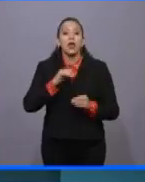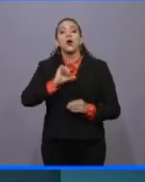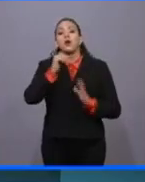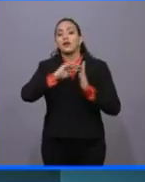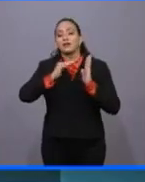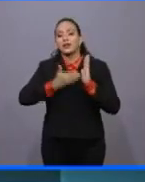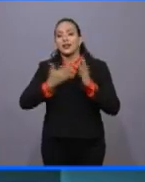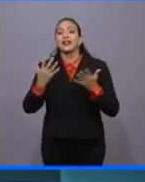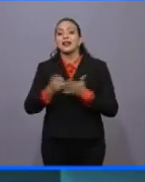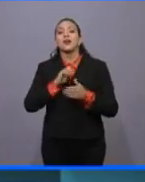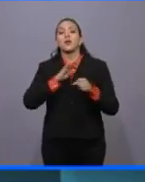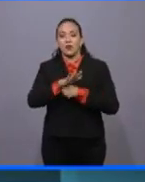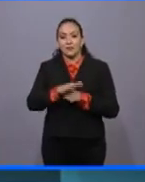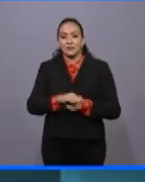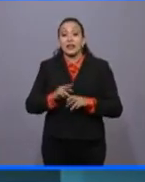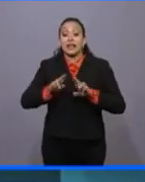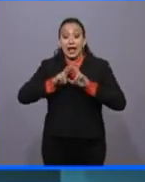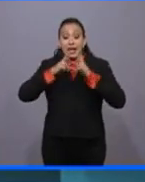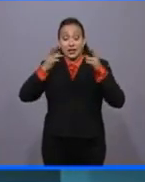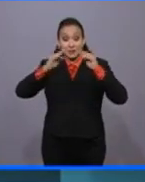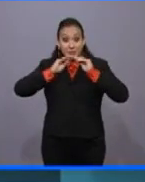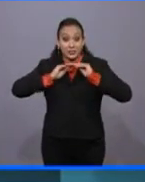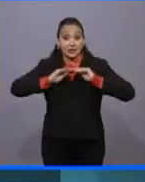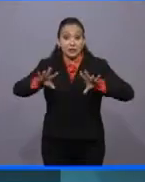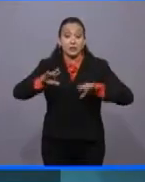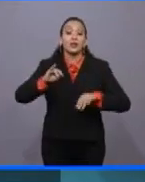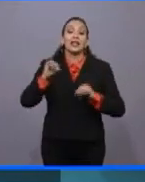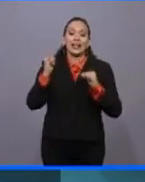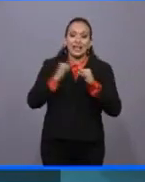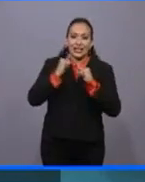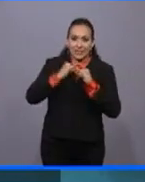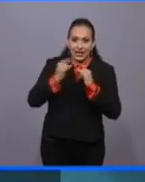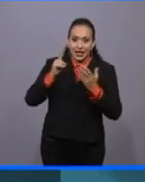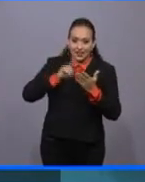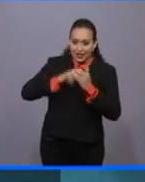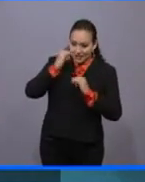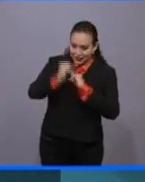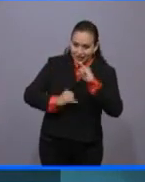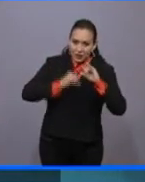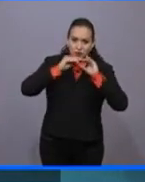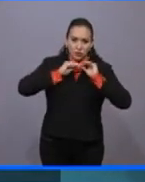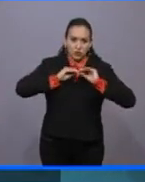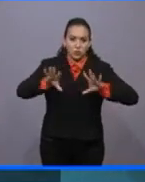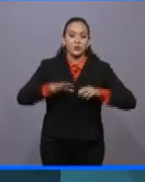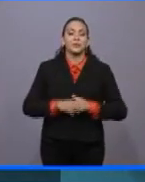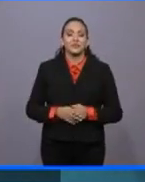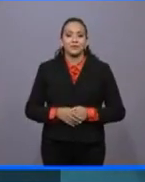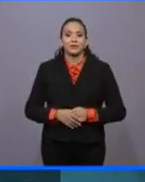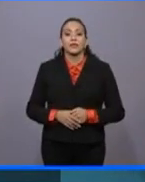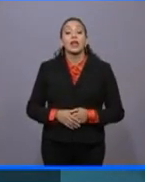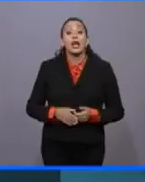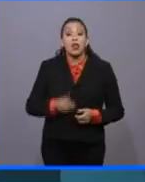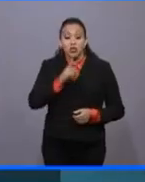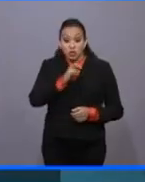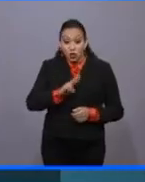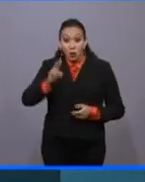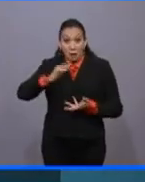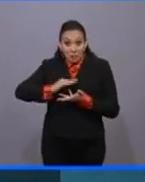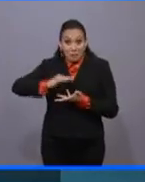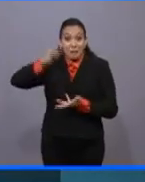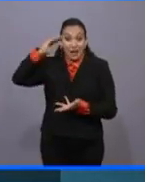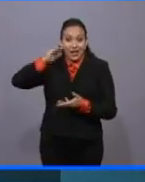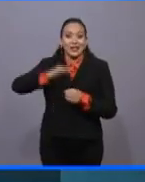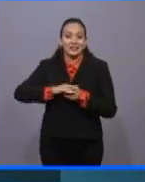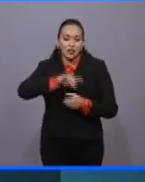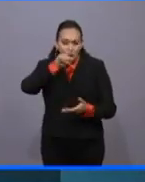se lograron proyectar revistas publicadas por el Instituto a nivel internacional, hubo un mayor número de doctorados y estancias